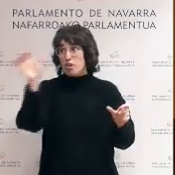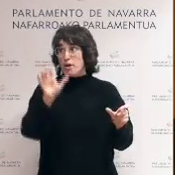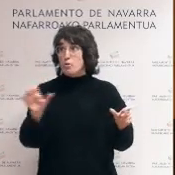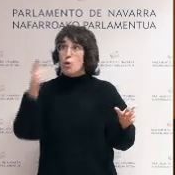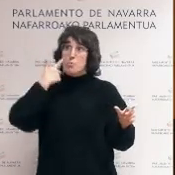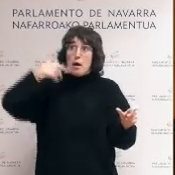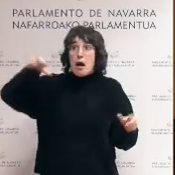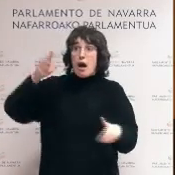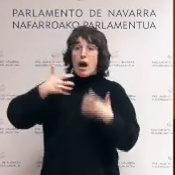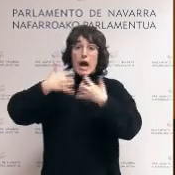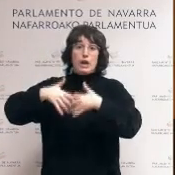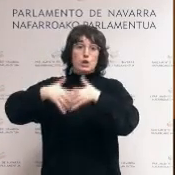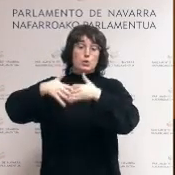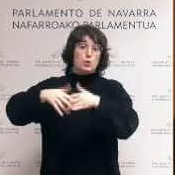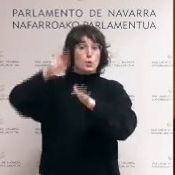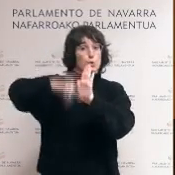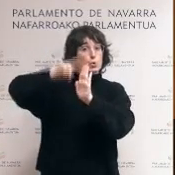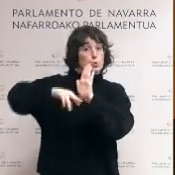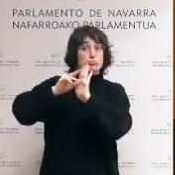industria, regula